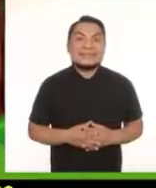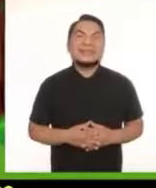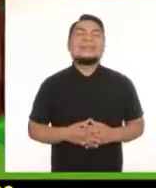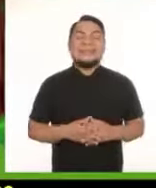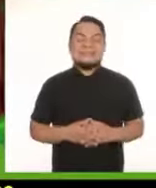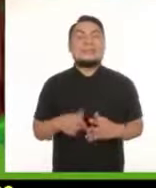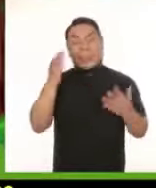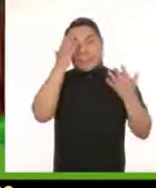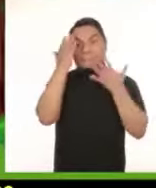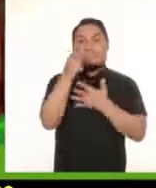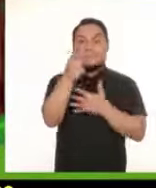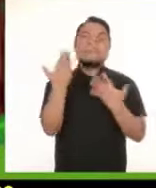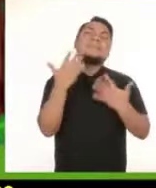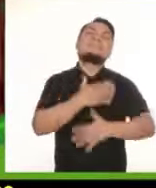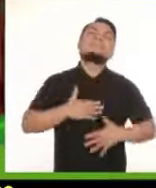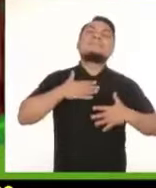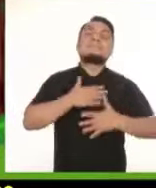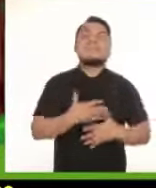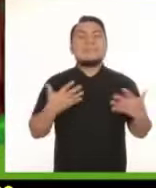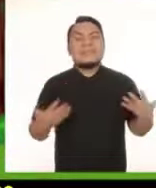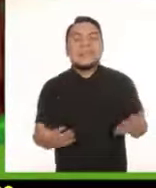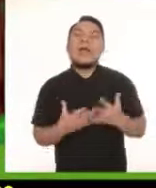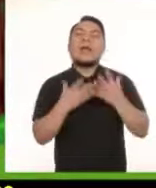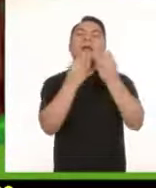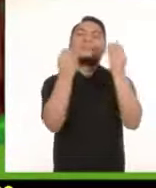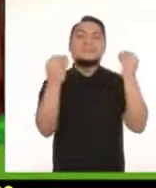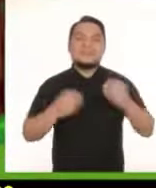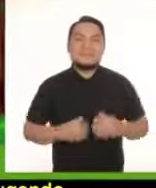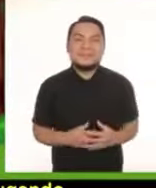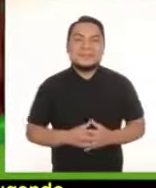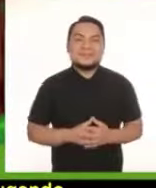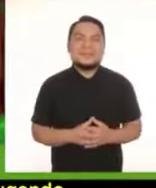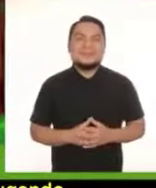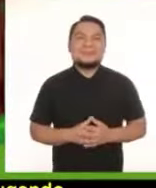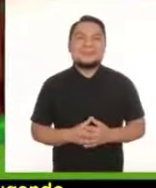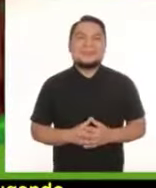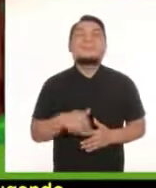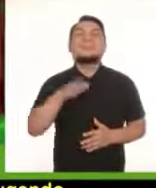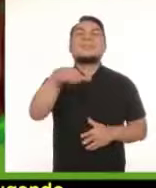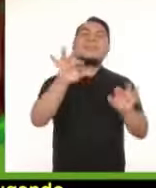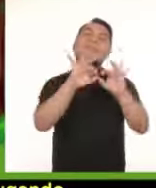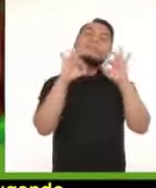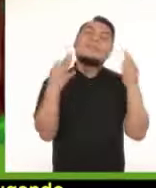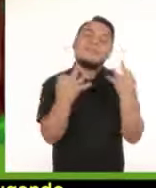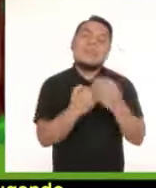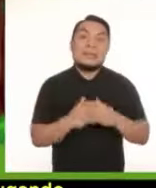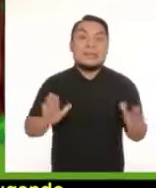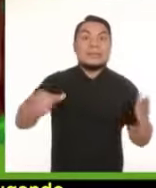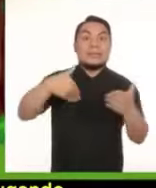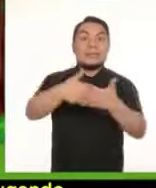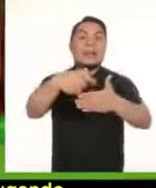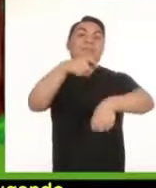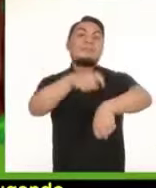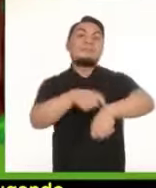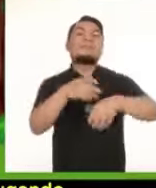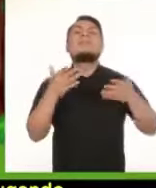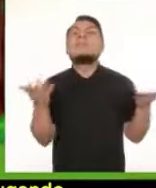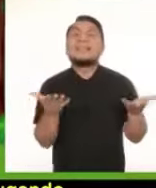Espero que se hayan divertido mucho. Familias, llegó el momento de